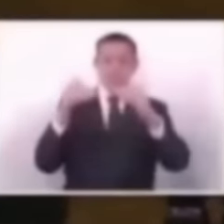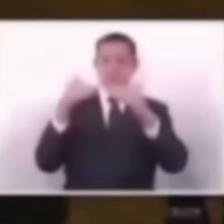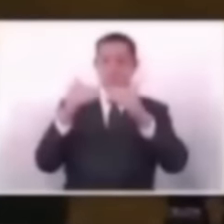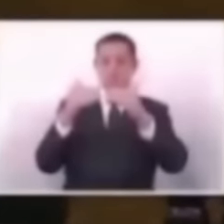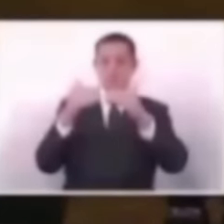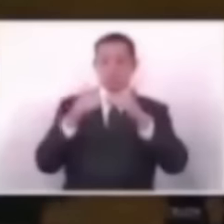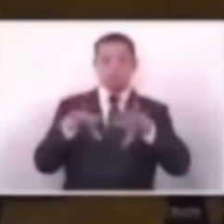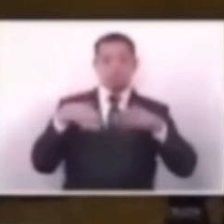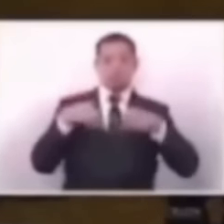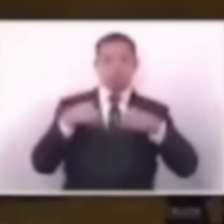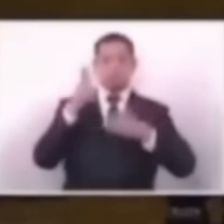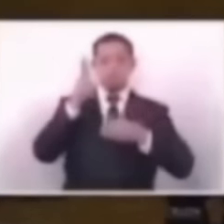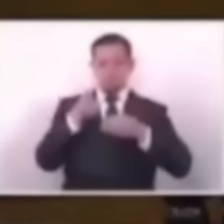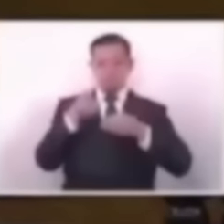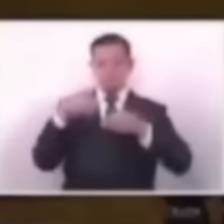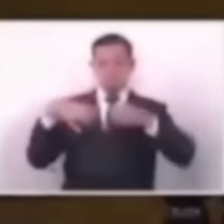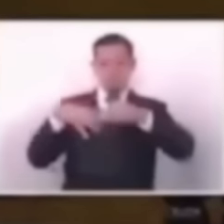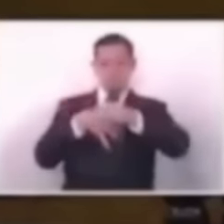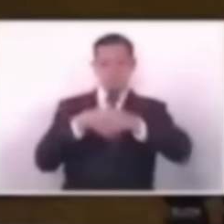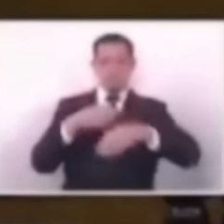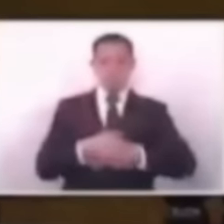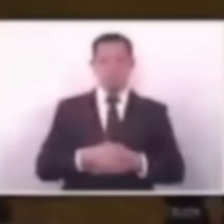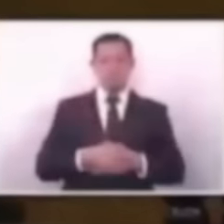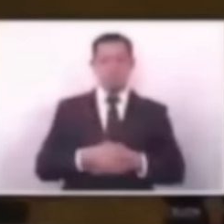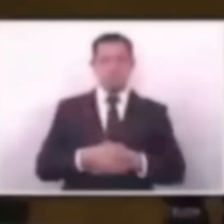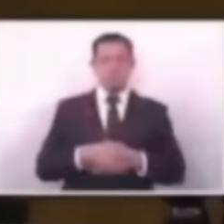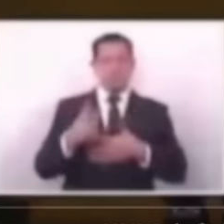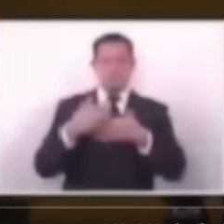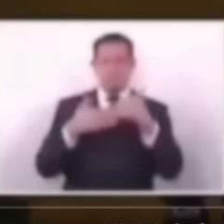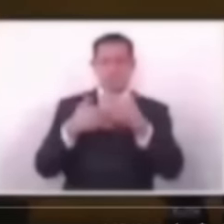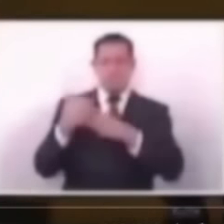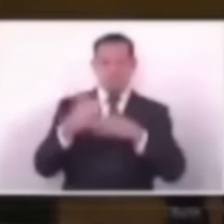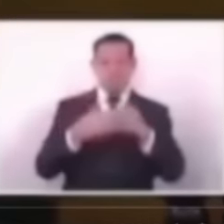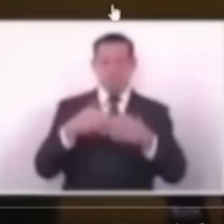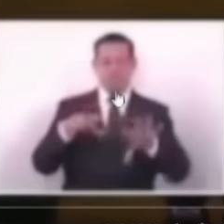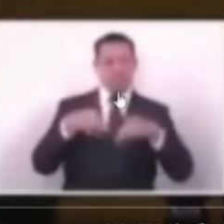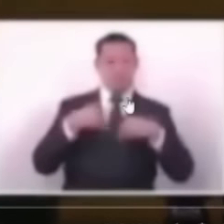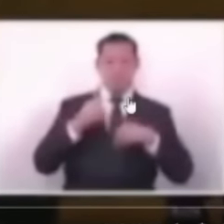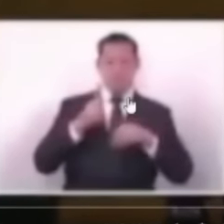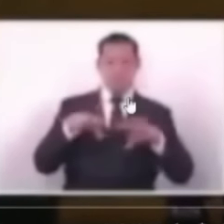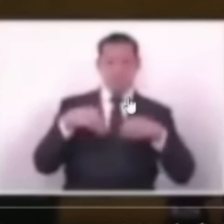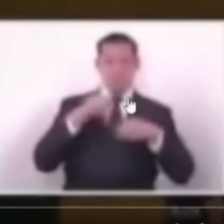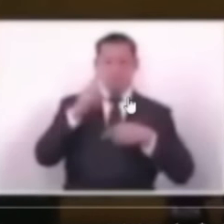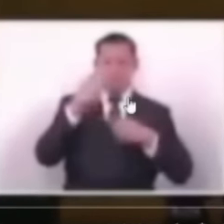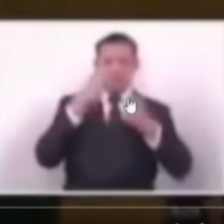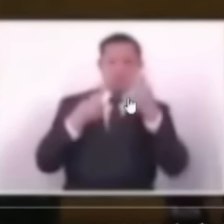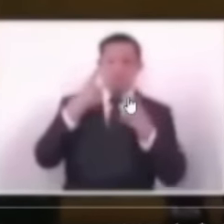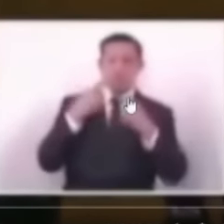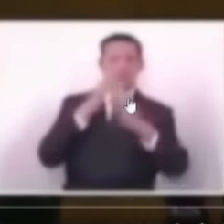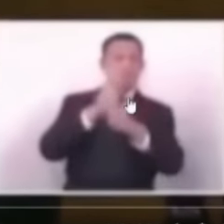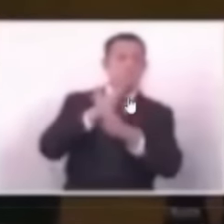es corrupto le duele a quien le duela si usted está llorando por sus